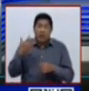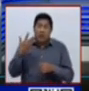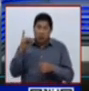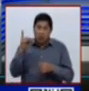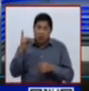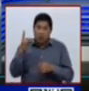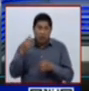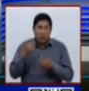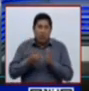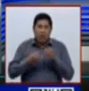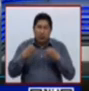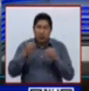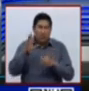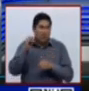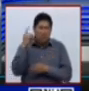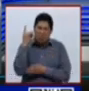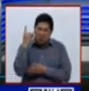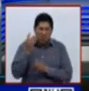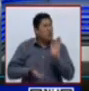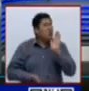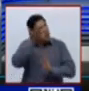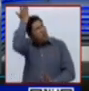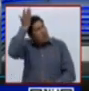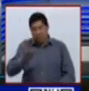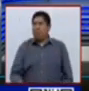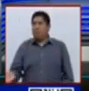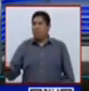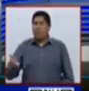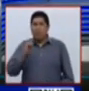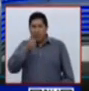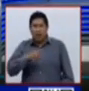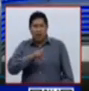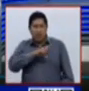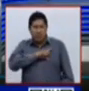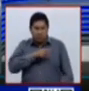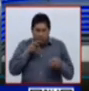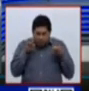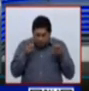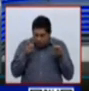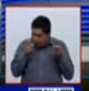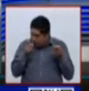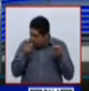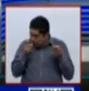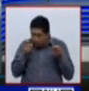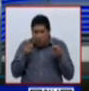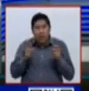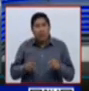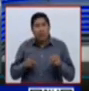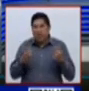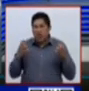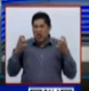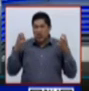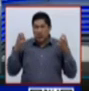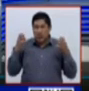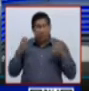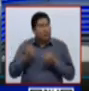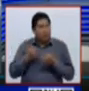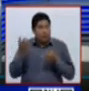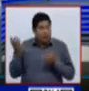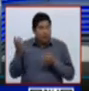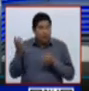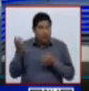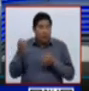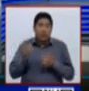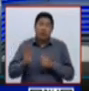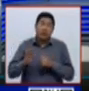50. Es increíble. De todas maneras, mañana la policía va a tener que estar atenta y evitar, porque la gente está reaccionando. Es un modo